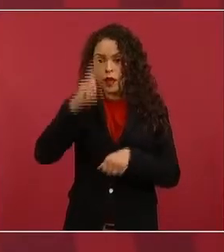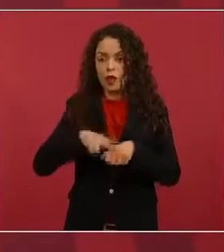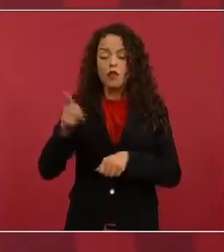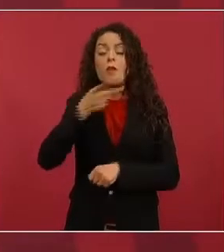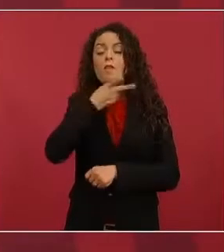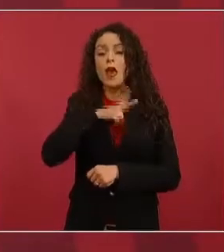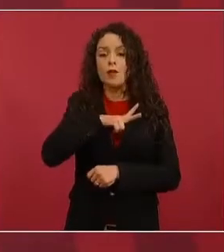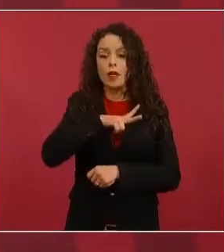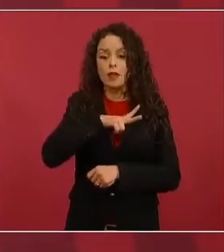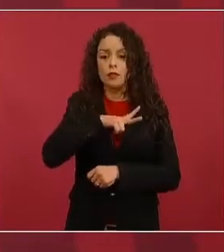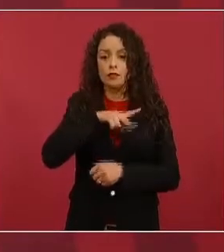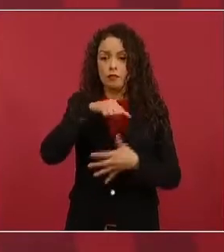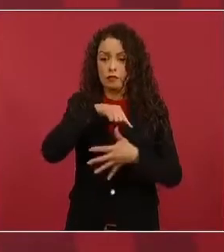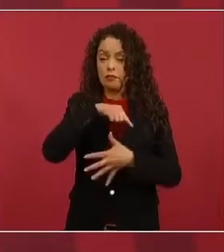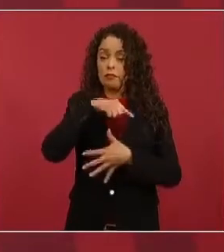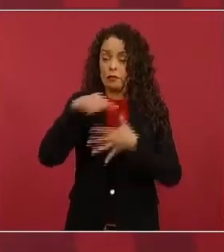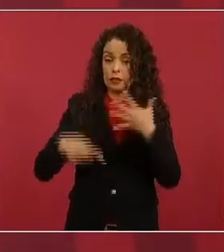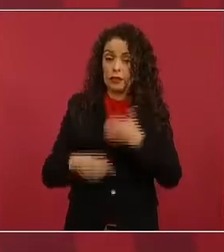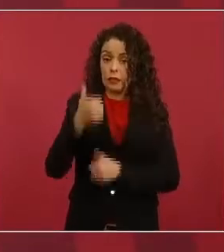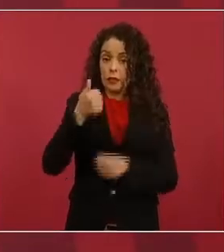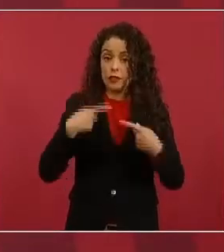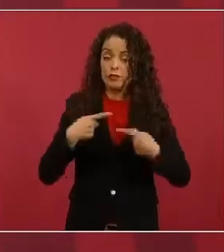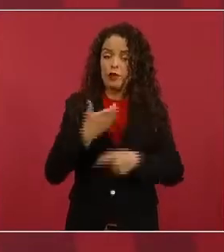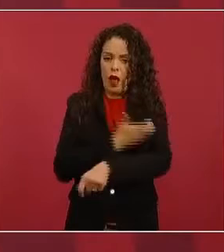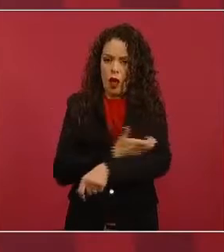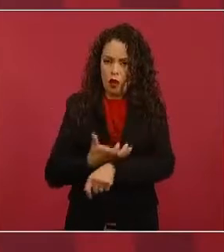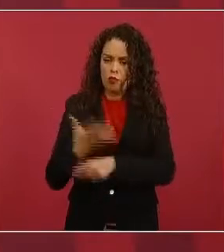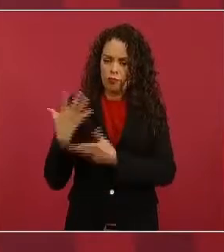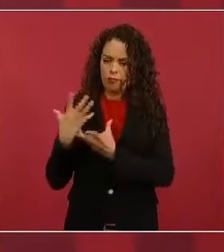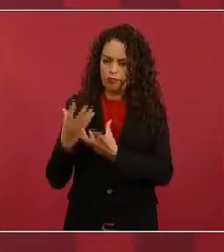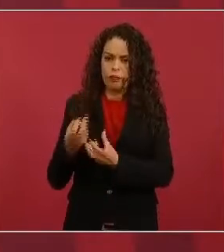Entonces se expuso esto,